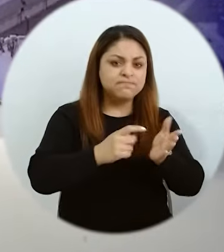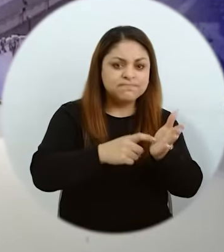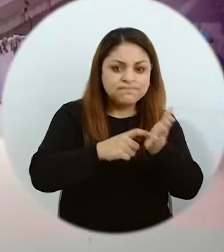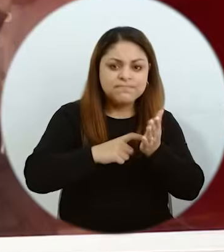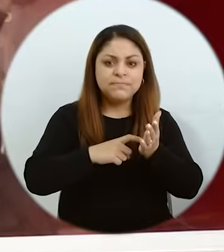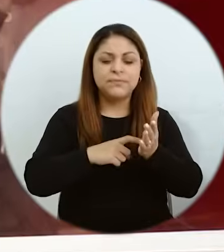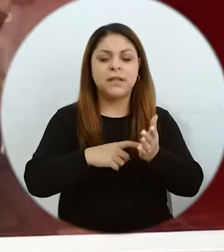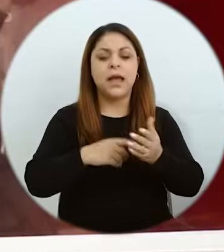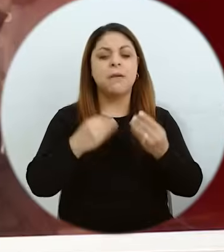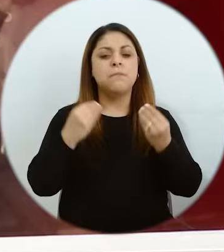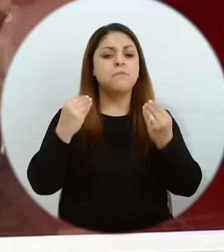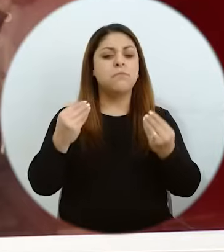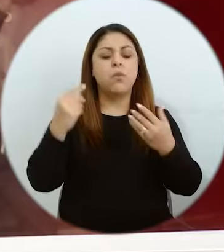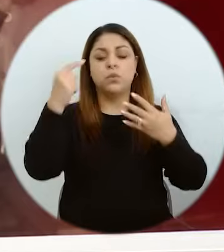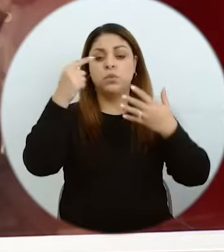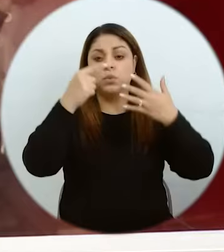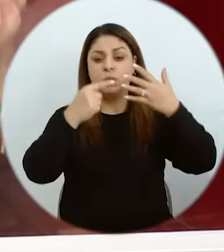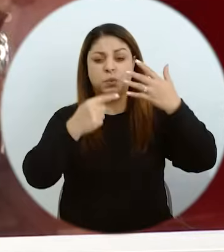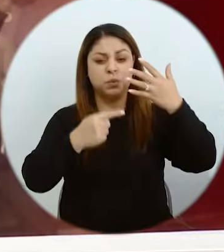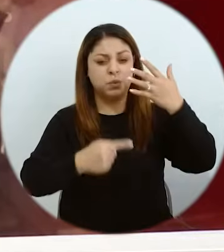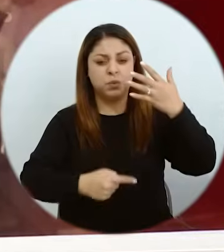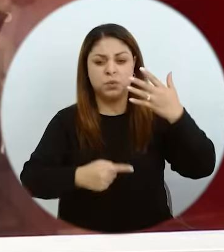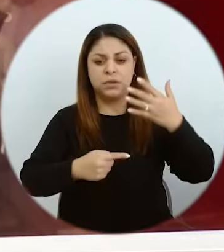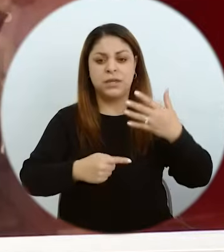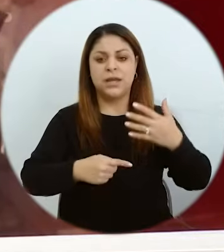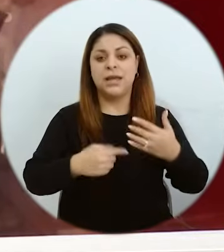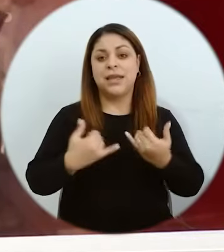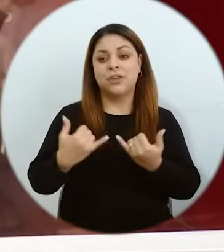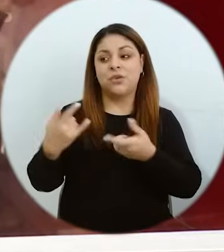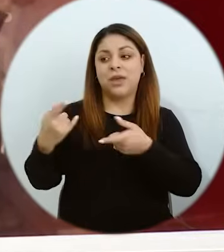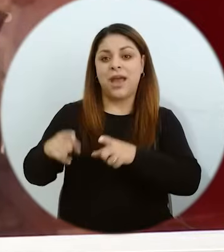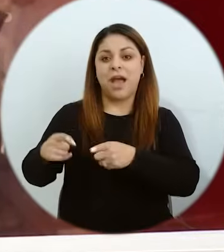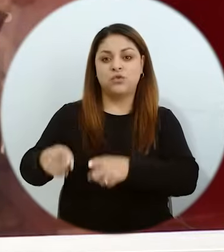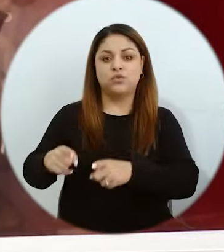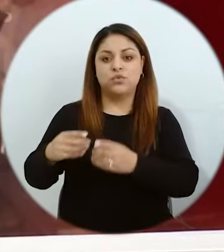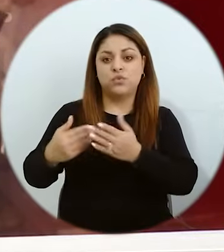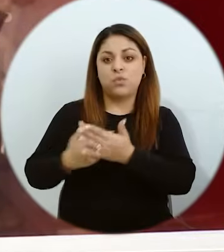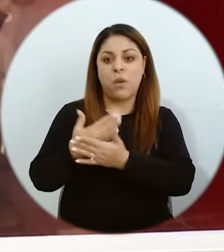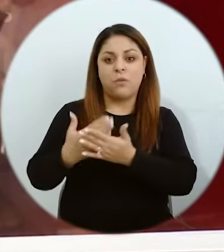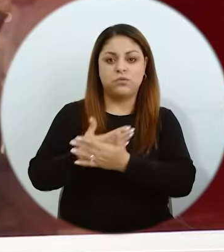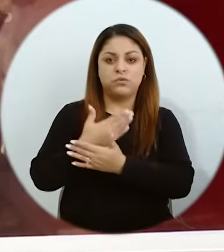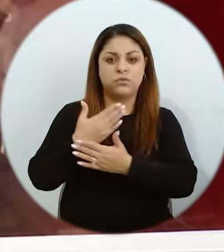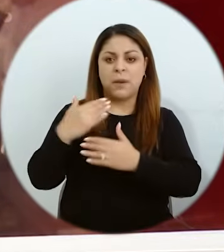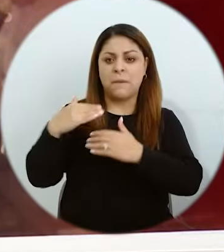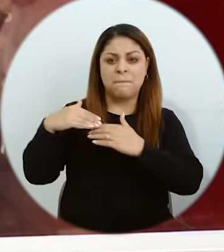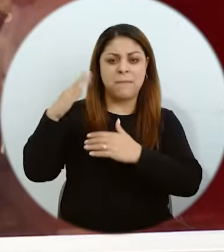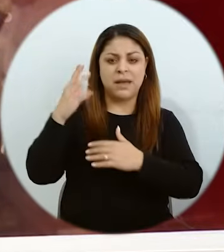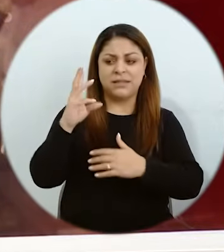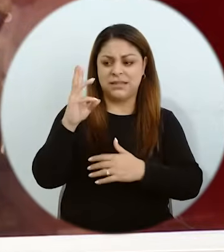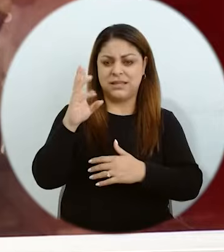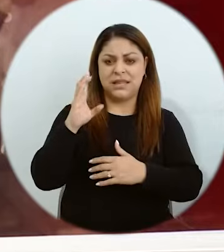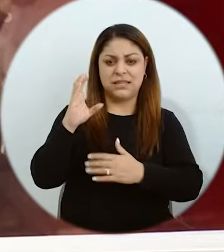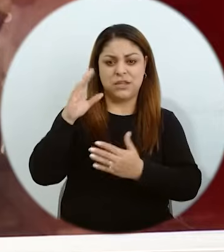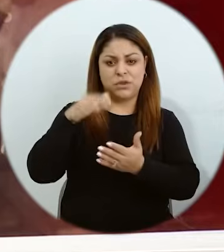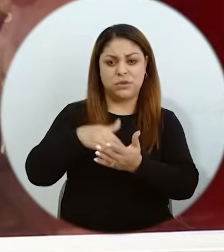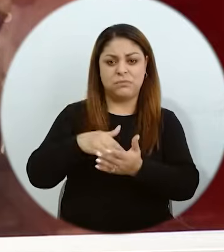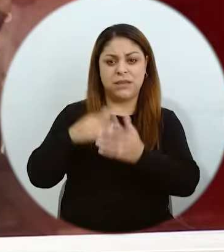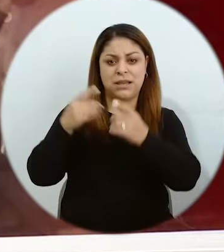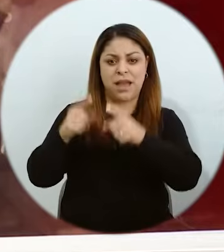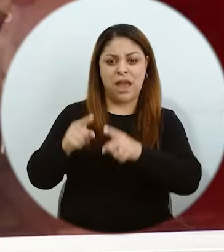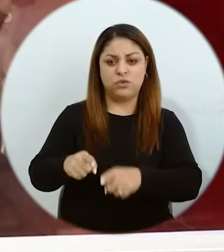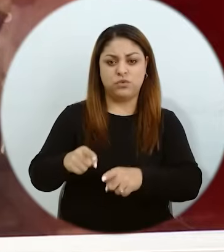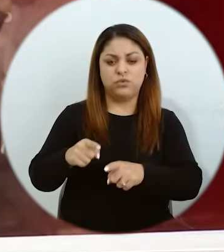una altísima litigiosidad, que son los casos nuevos que ingresan al Poder Judicial. Más de 600,000 casos cada